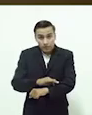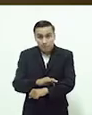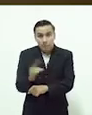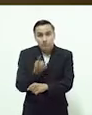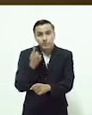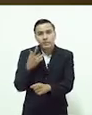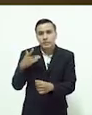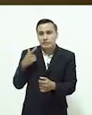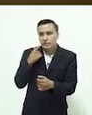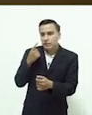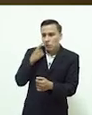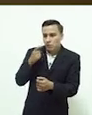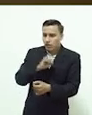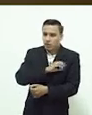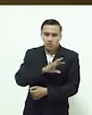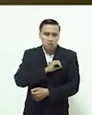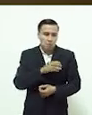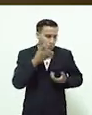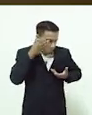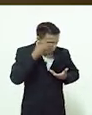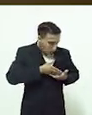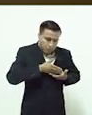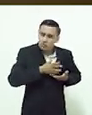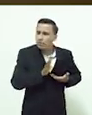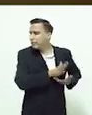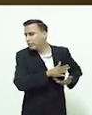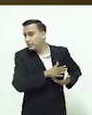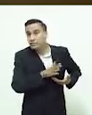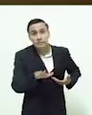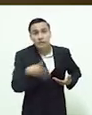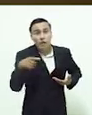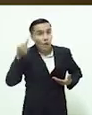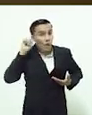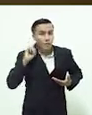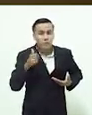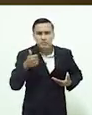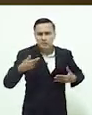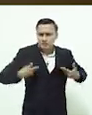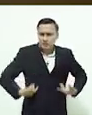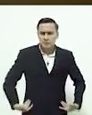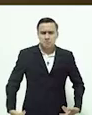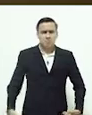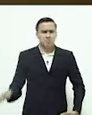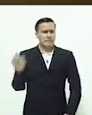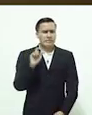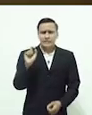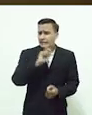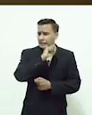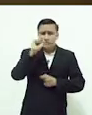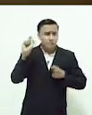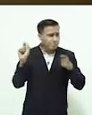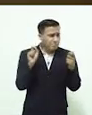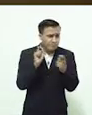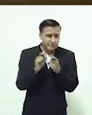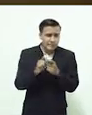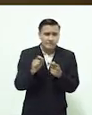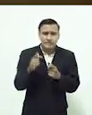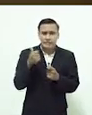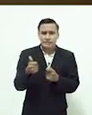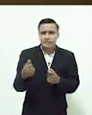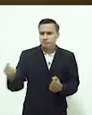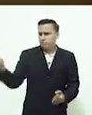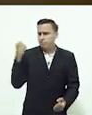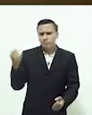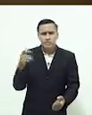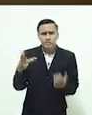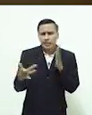se descuida el corazón. ¿Cuántos hombres y mujeres exteriormente casi perfectos, con todas las